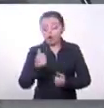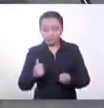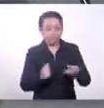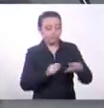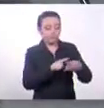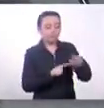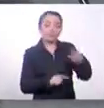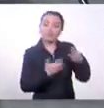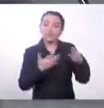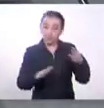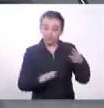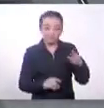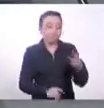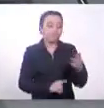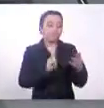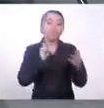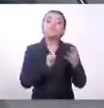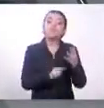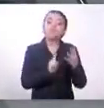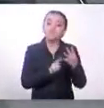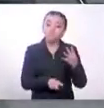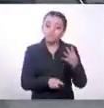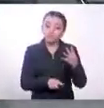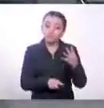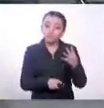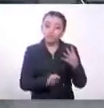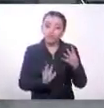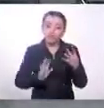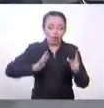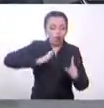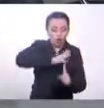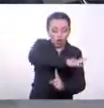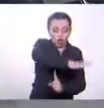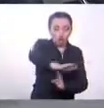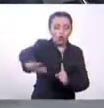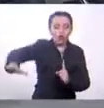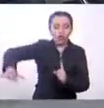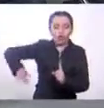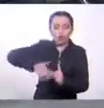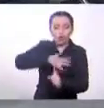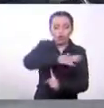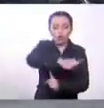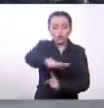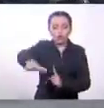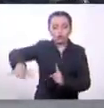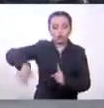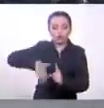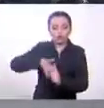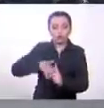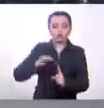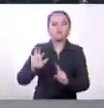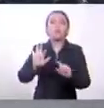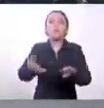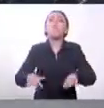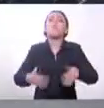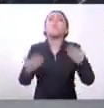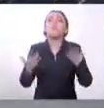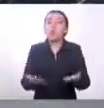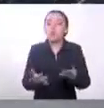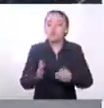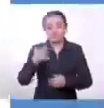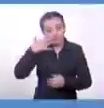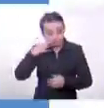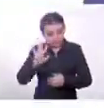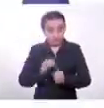es el contexto en el cual se da el mensaje. Eso es bien importante. ¿Sabes por qué? Te voy a poner un ejemplo. Imagínate,